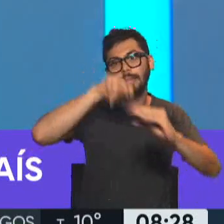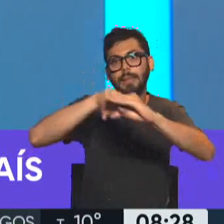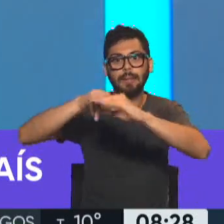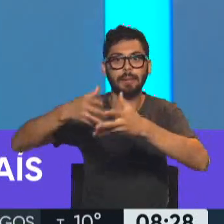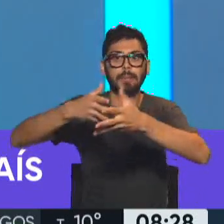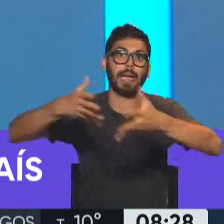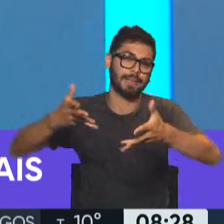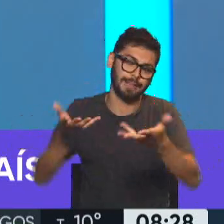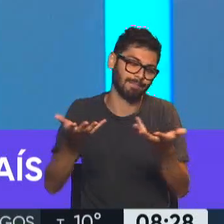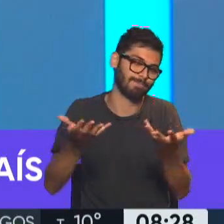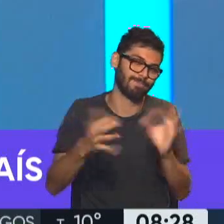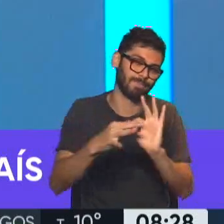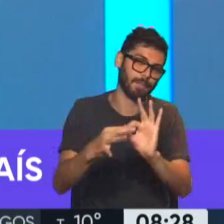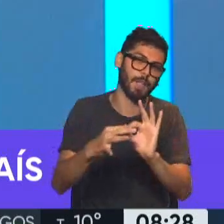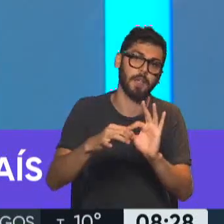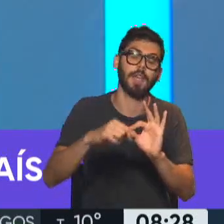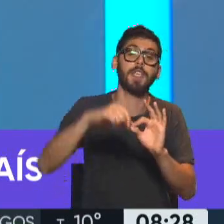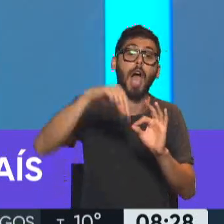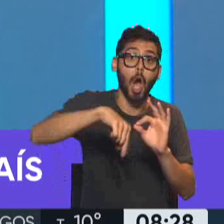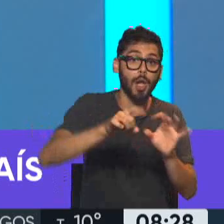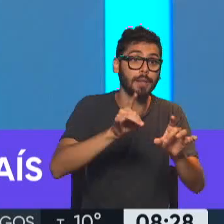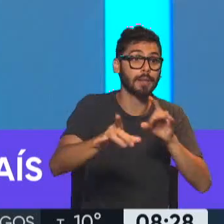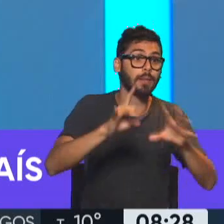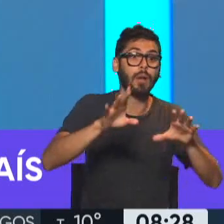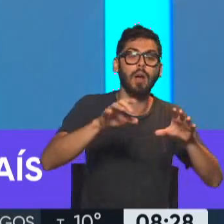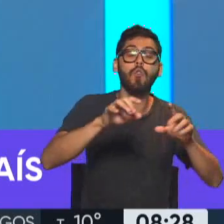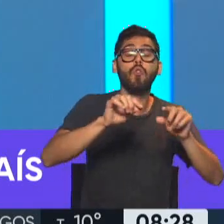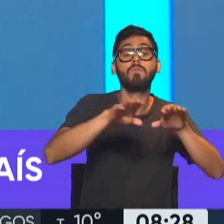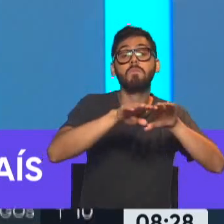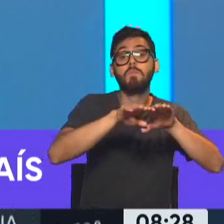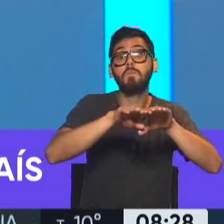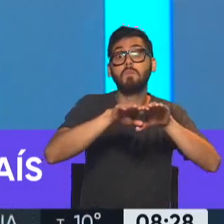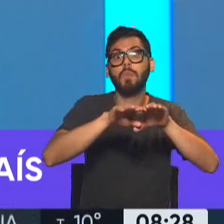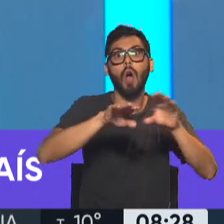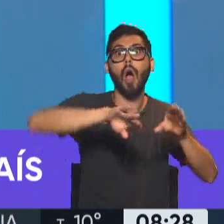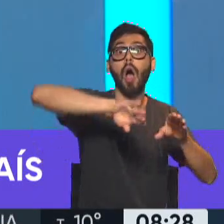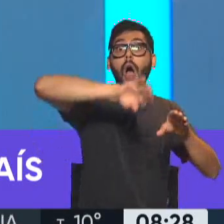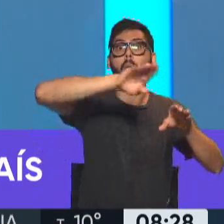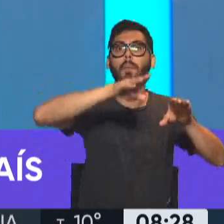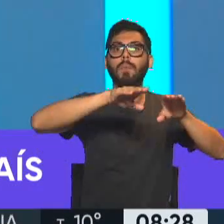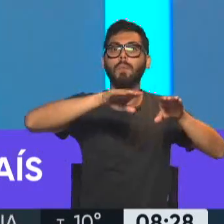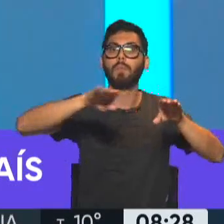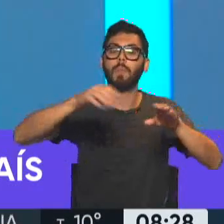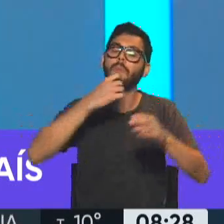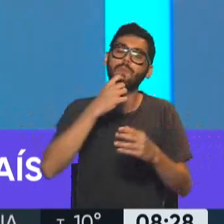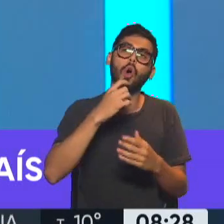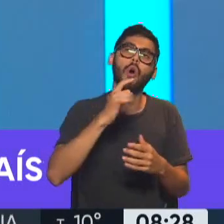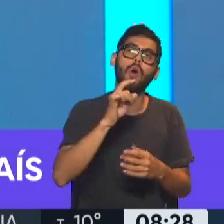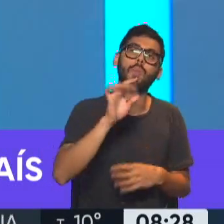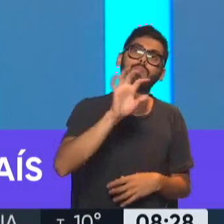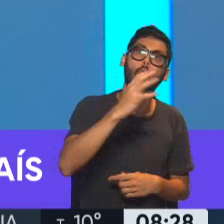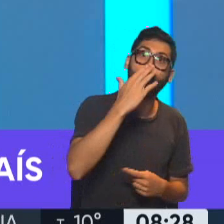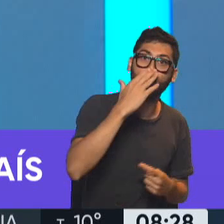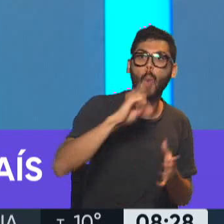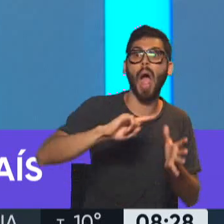está empezando a ver es un amesetamiento de los casos. Ya hay provincias y hay ciudades importantes como Córdoba o Cava, donde